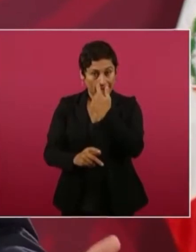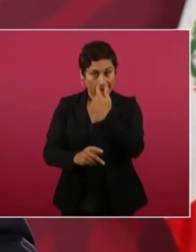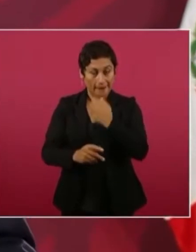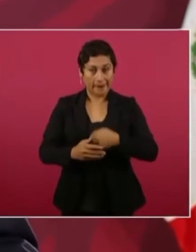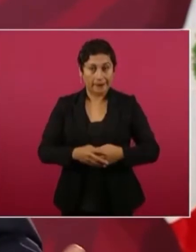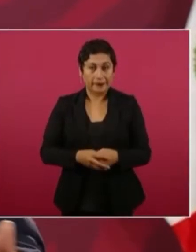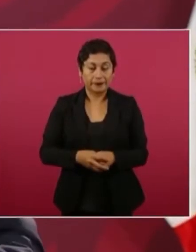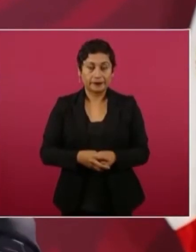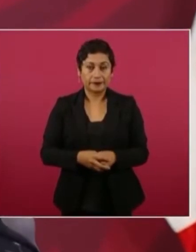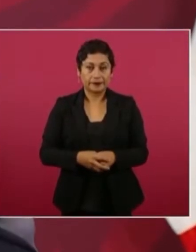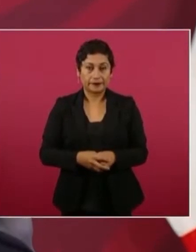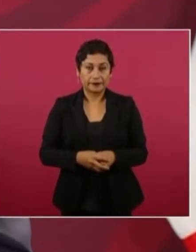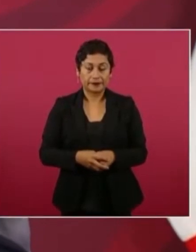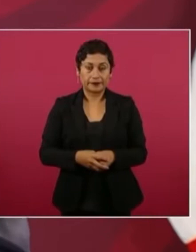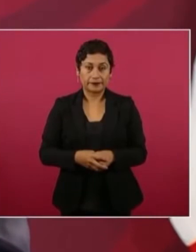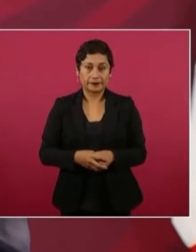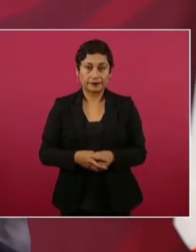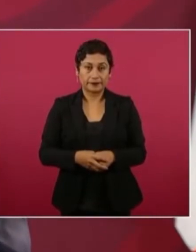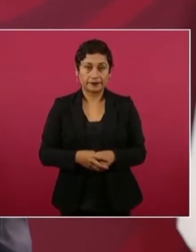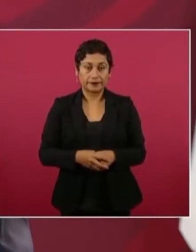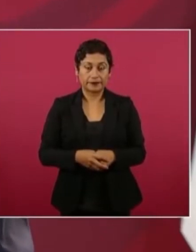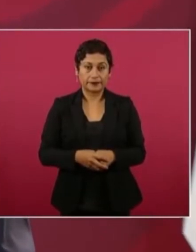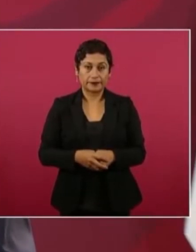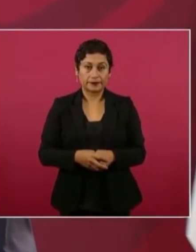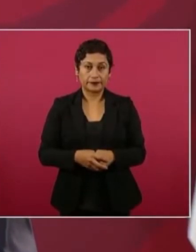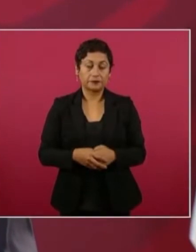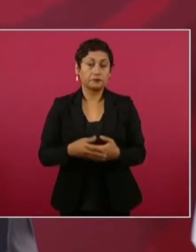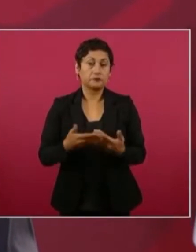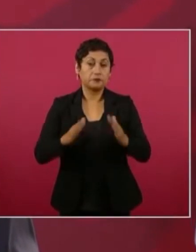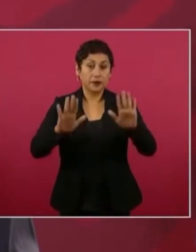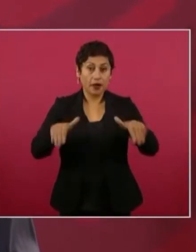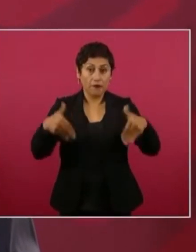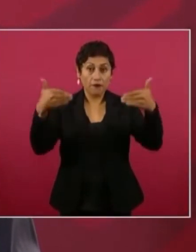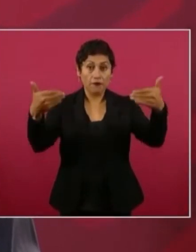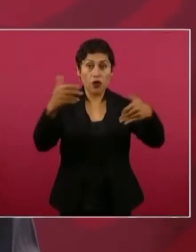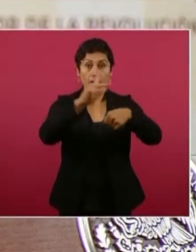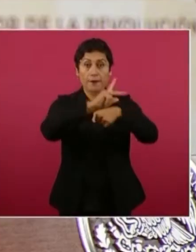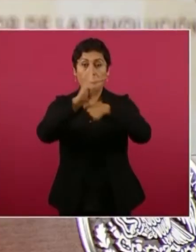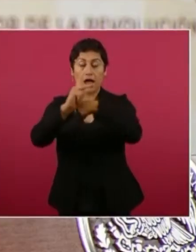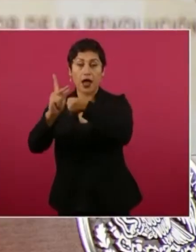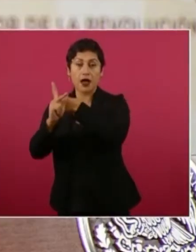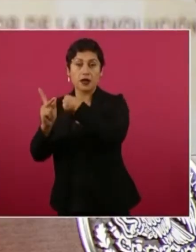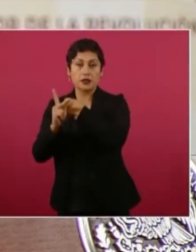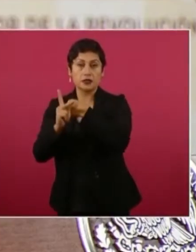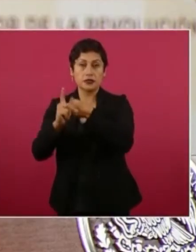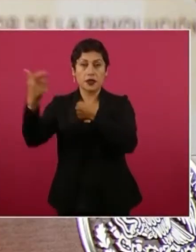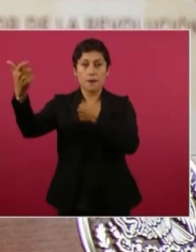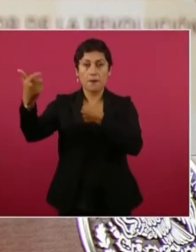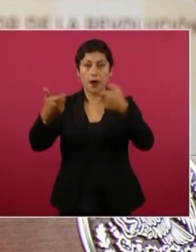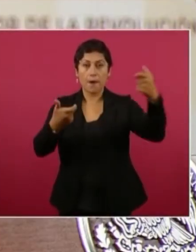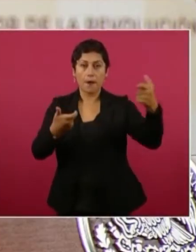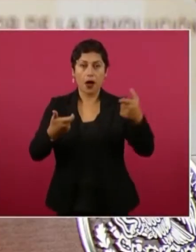sigue llegando inversión extranjera como nunca.